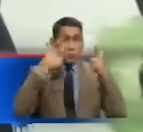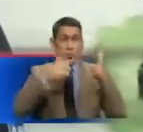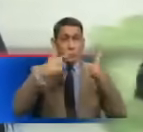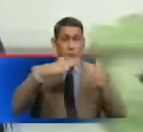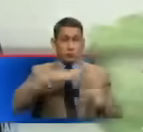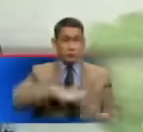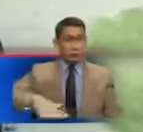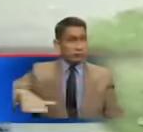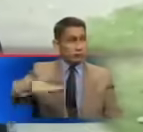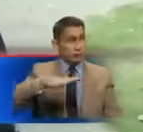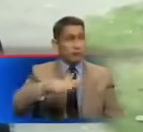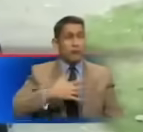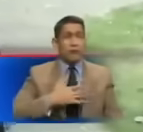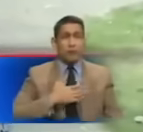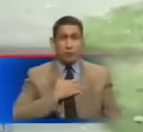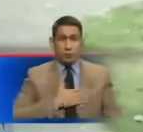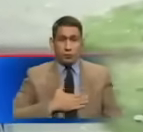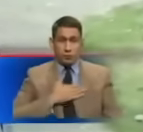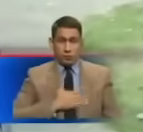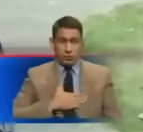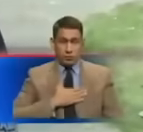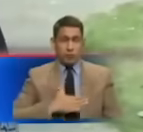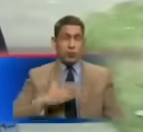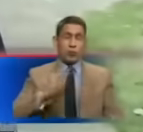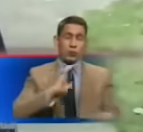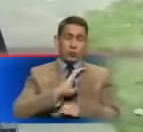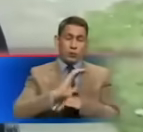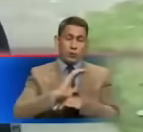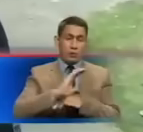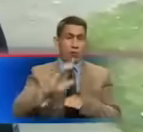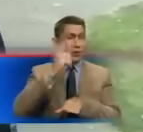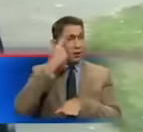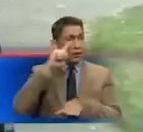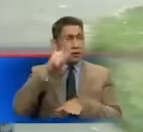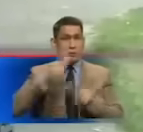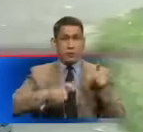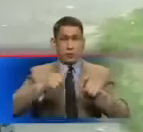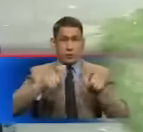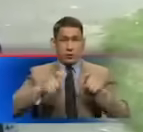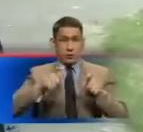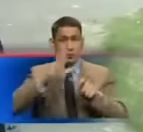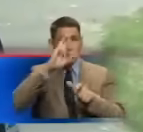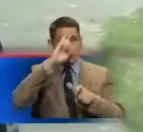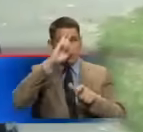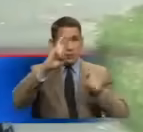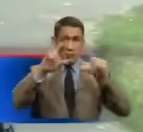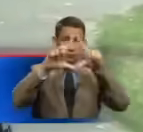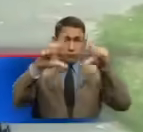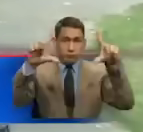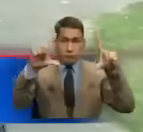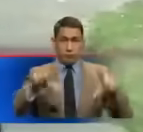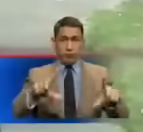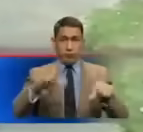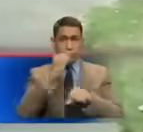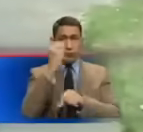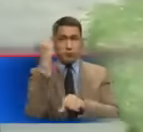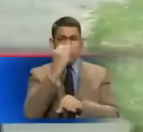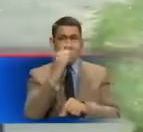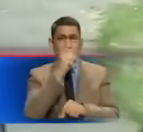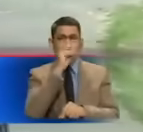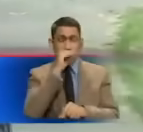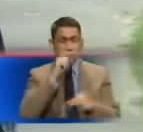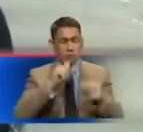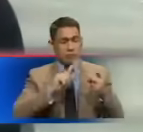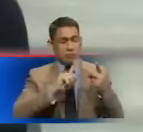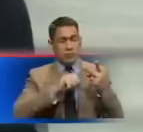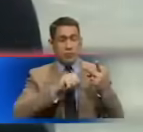ciudadanía. Por favor, una recomendación a la ciudadanía, respete las señalizaciones de tránsito, verifique su automotor antes